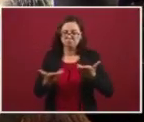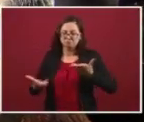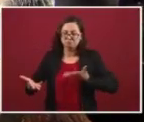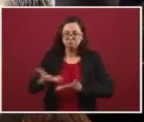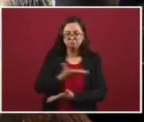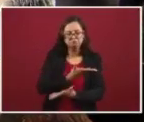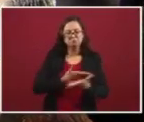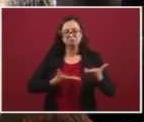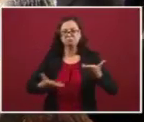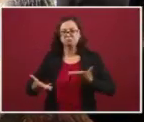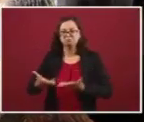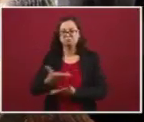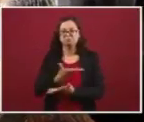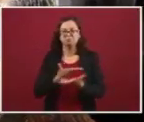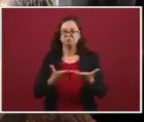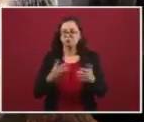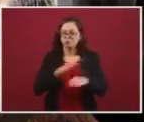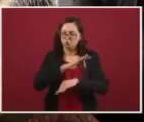horizontal.